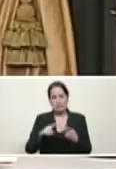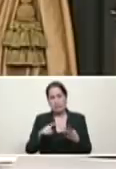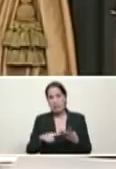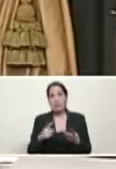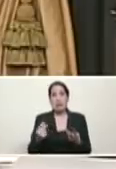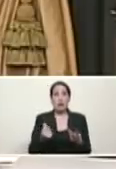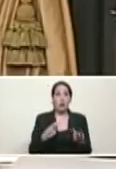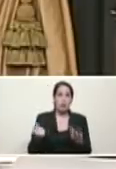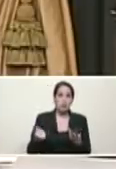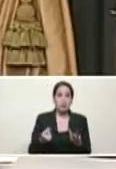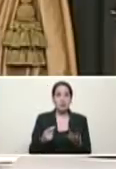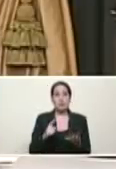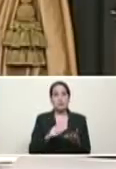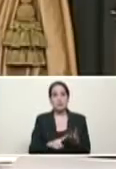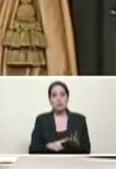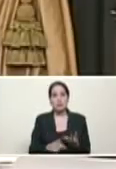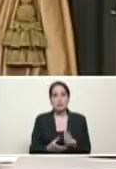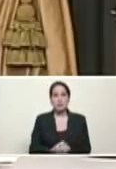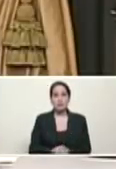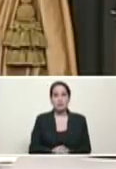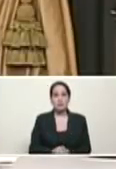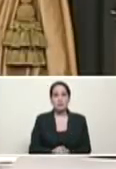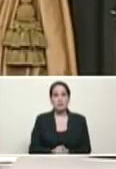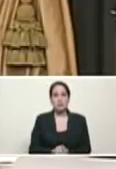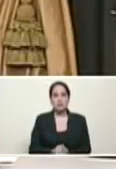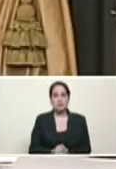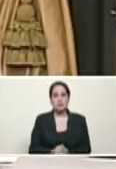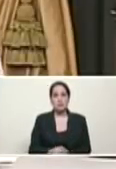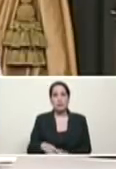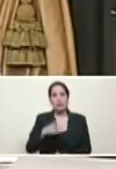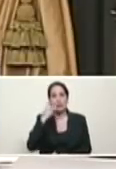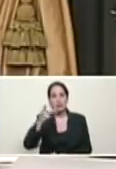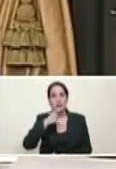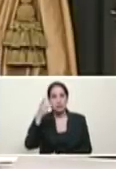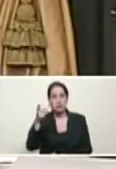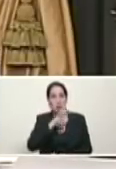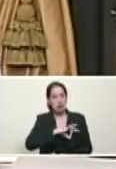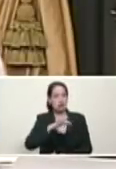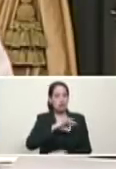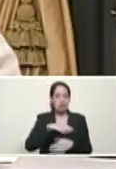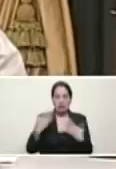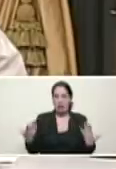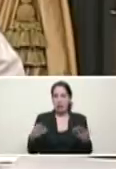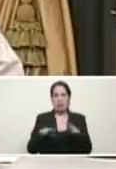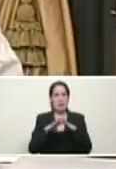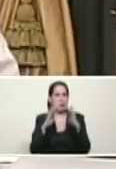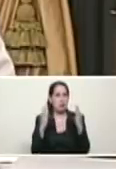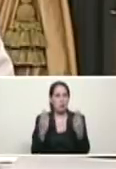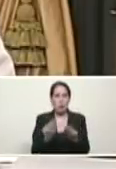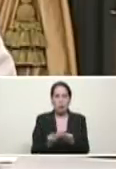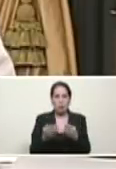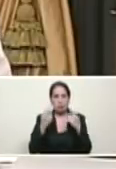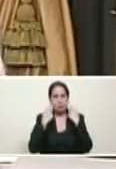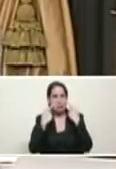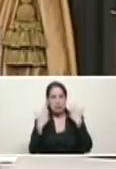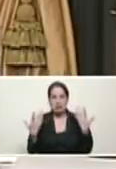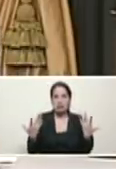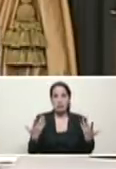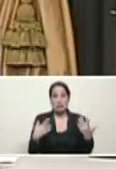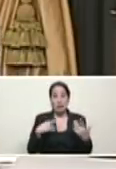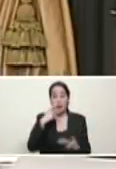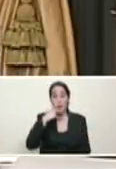economía, de la sociedad, de la política, del mundo, de la política